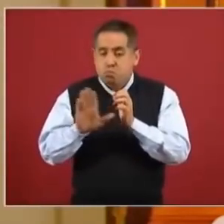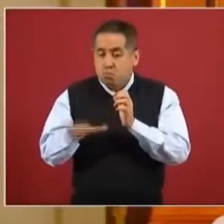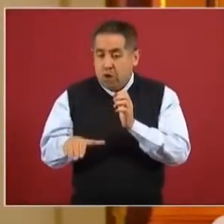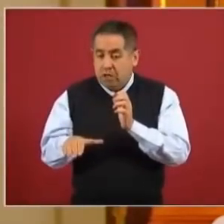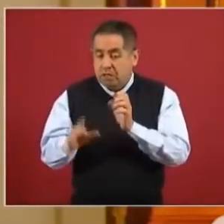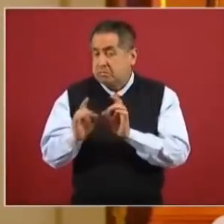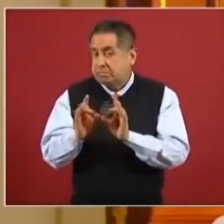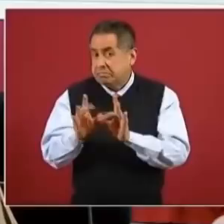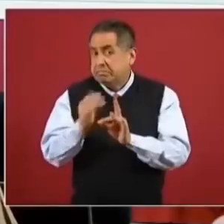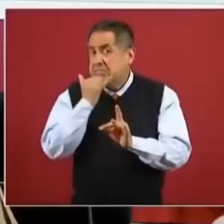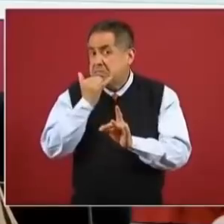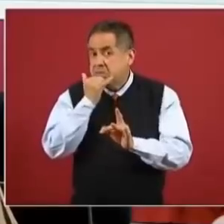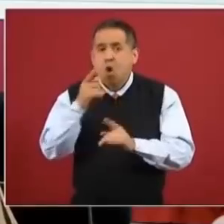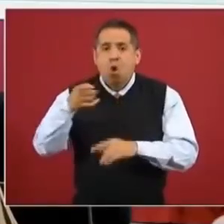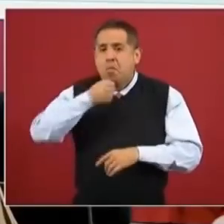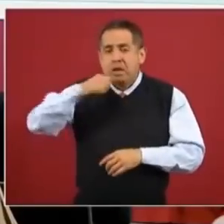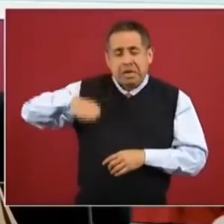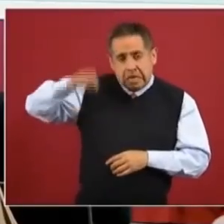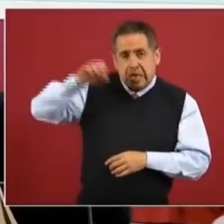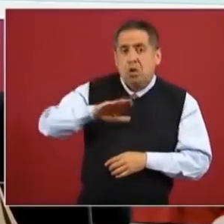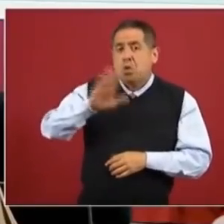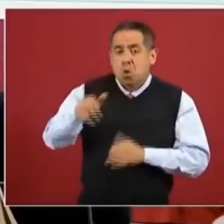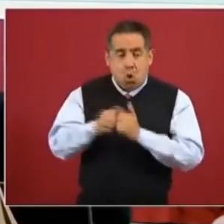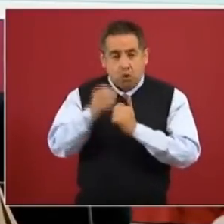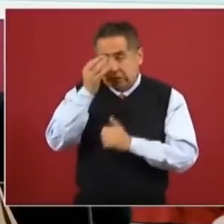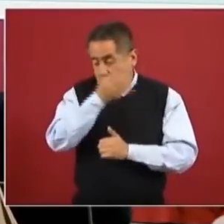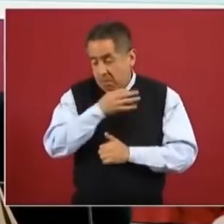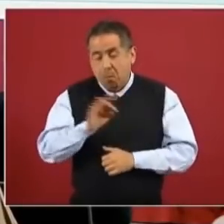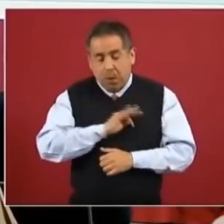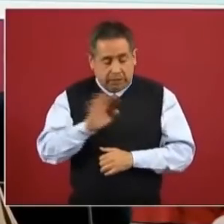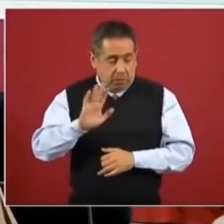la persona que tiene sarampión.